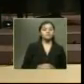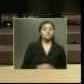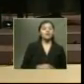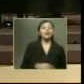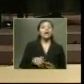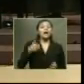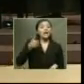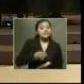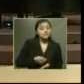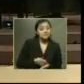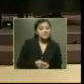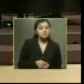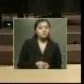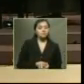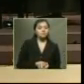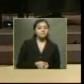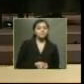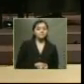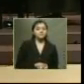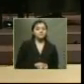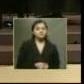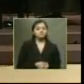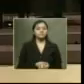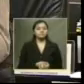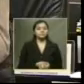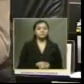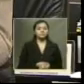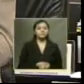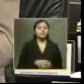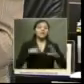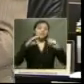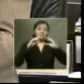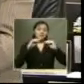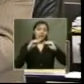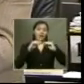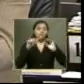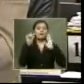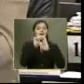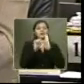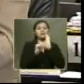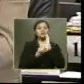Asimismo, se habla en el artículo 20.